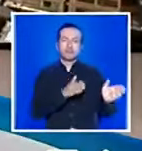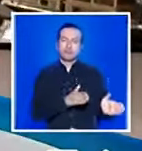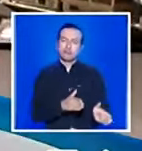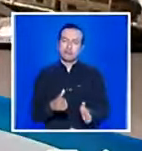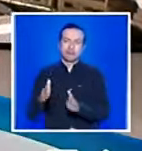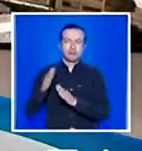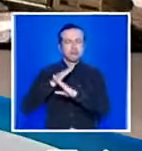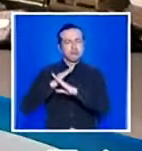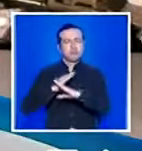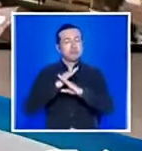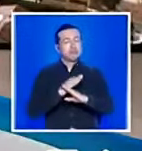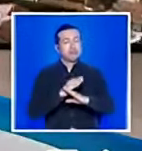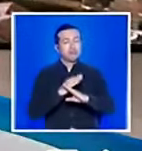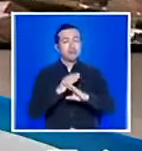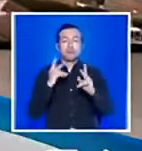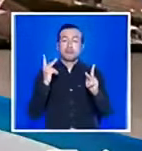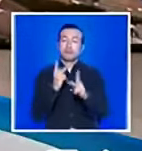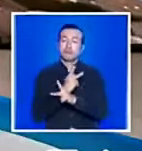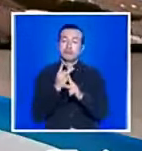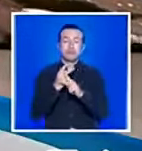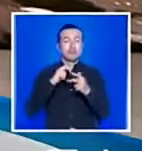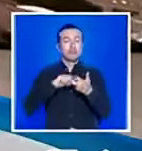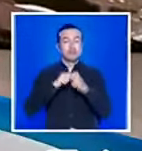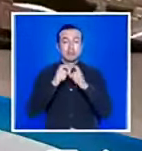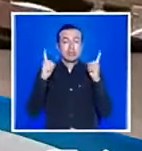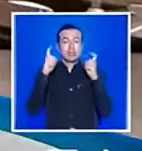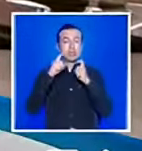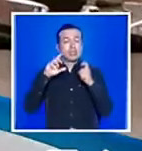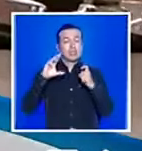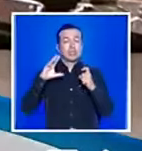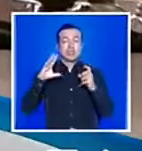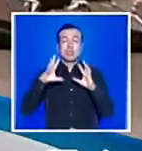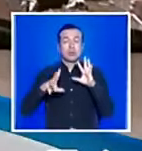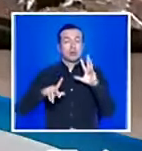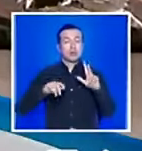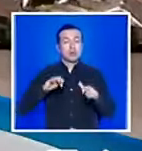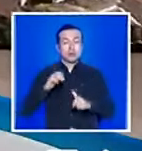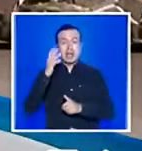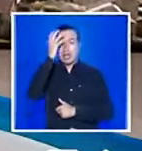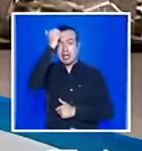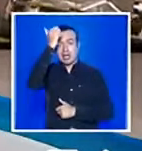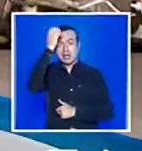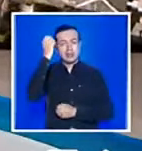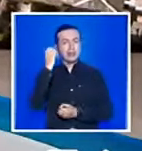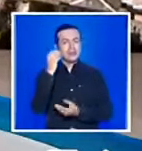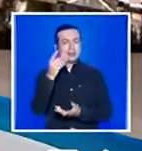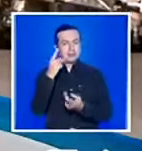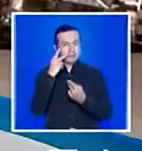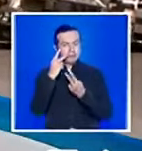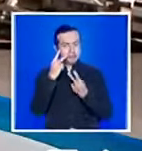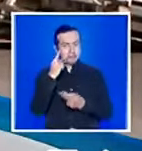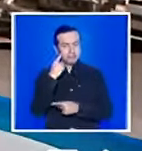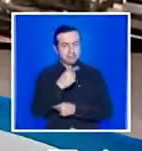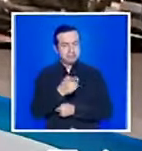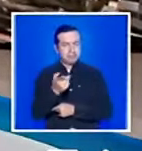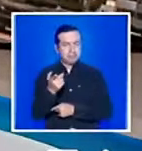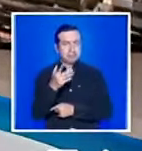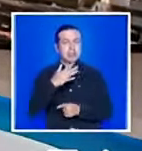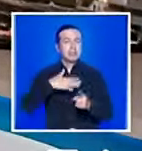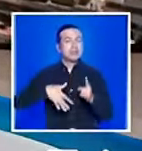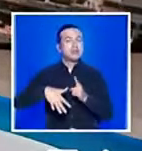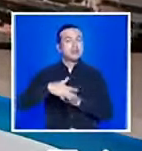frenar los constantes delitos por el aumento de la inseguridad. Ahí está Alex Pila para informarnos en vivo sobre esta